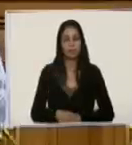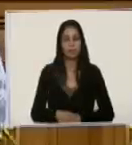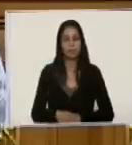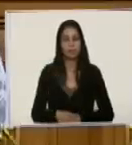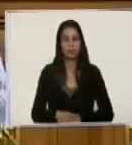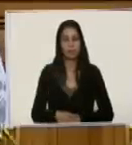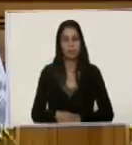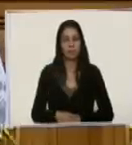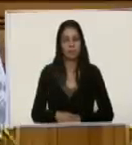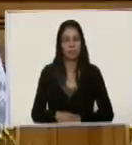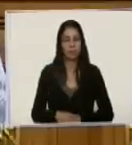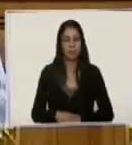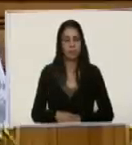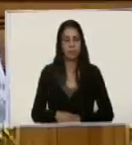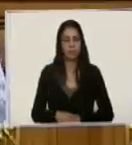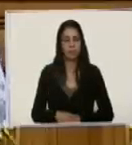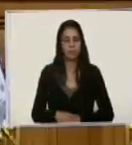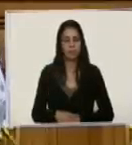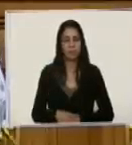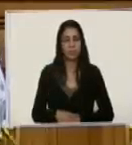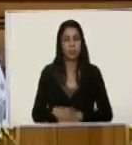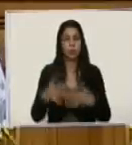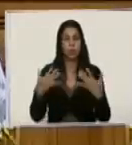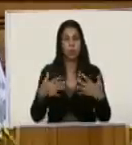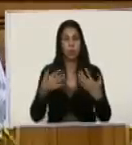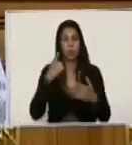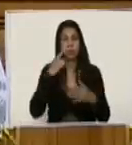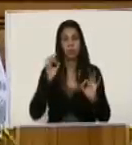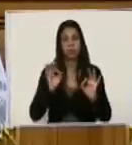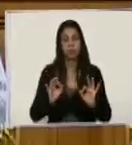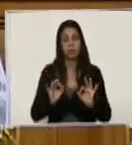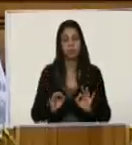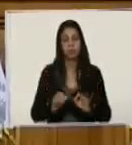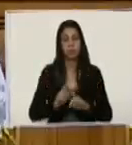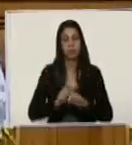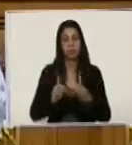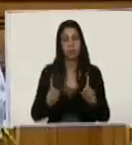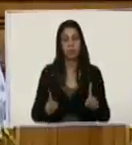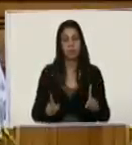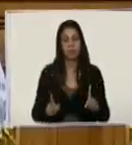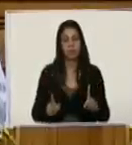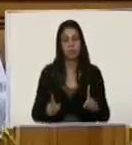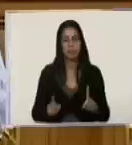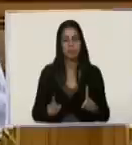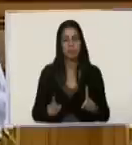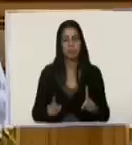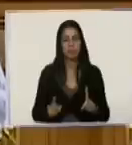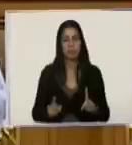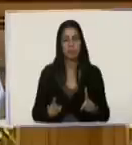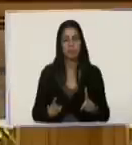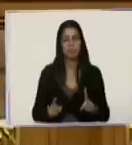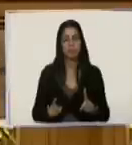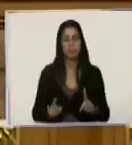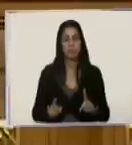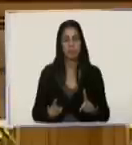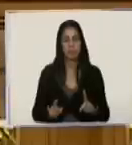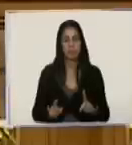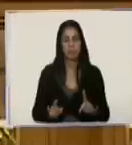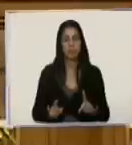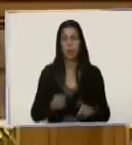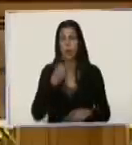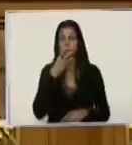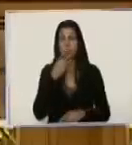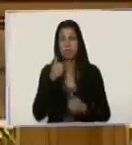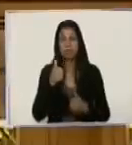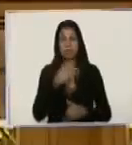la cosa es delicada, pero está sabroso, porque lo que